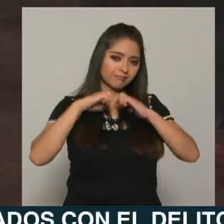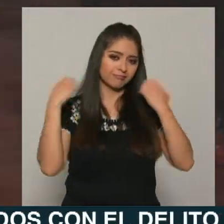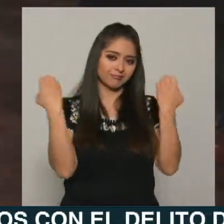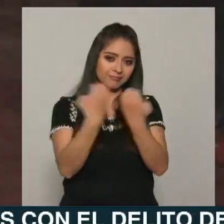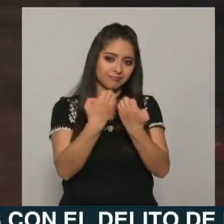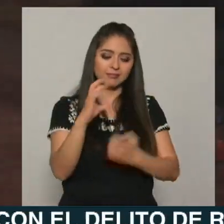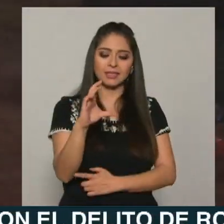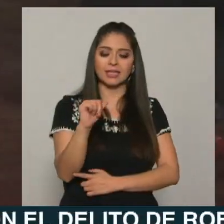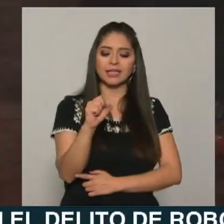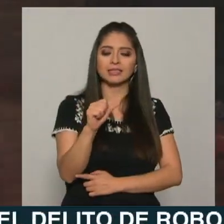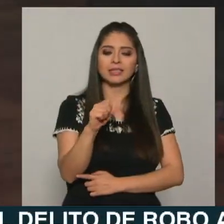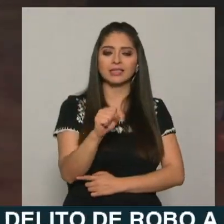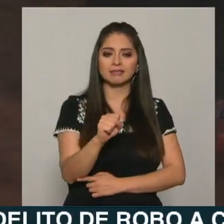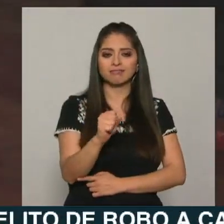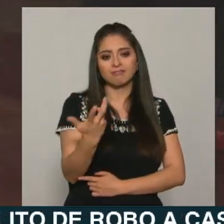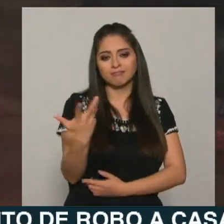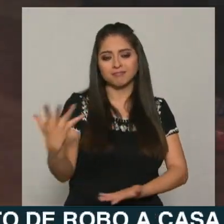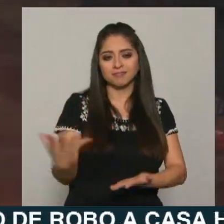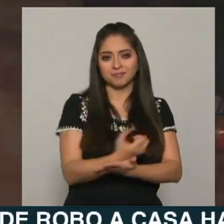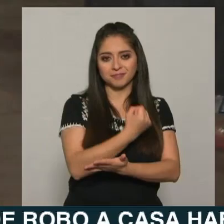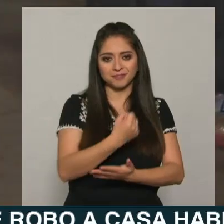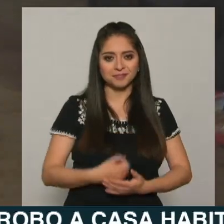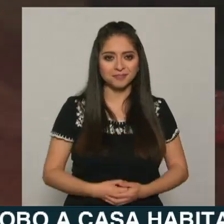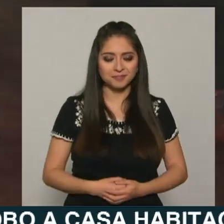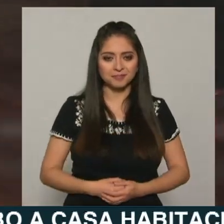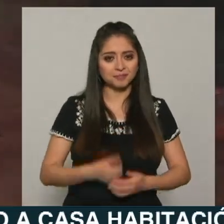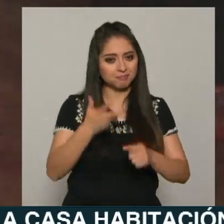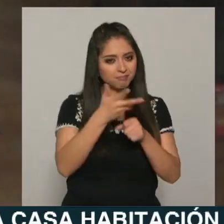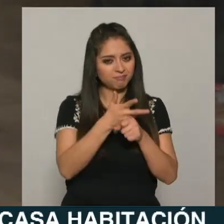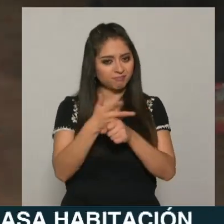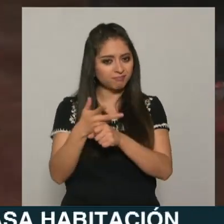Jefes de Kansas City se llevaron la victoria. En las